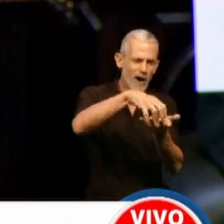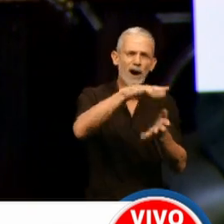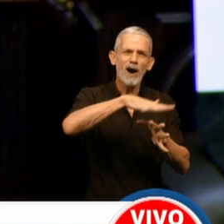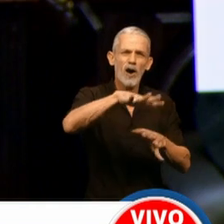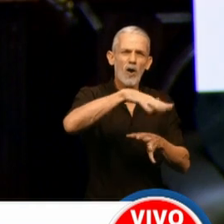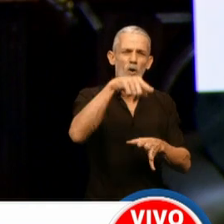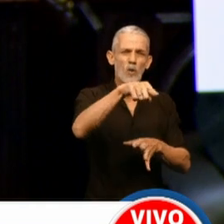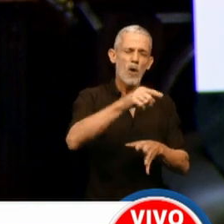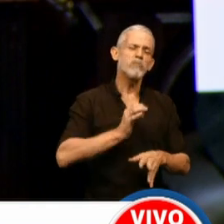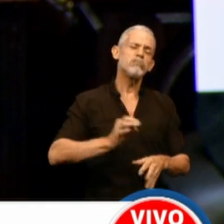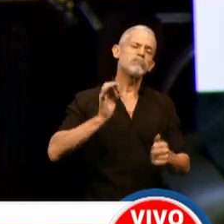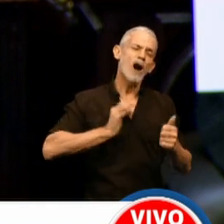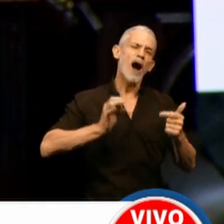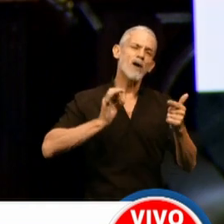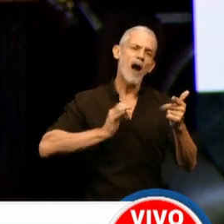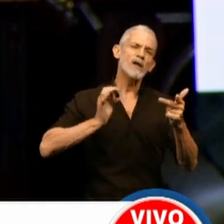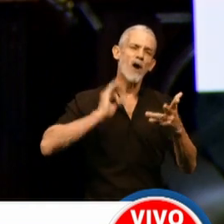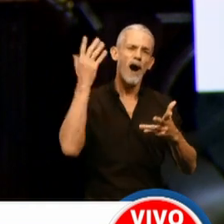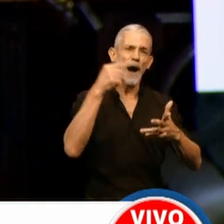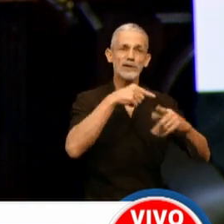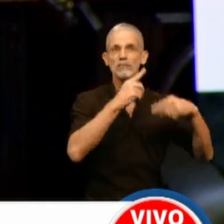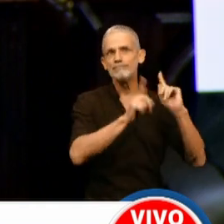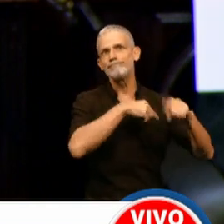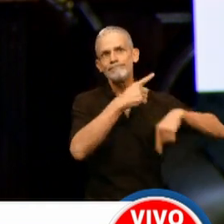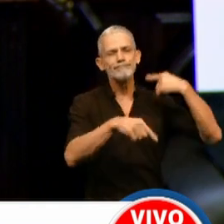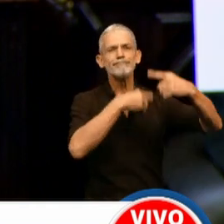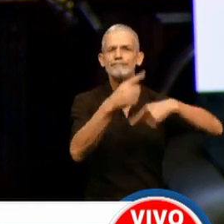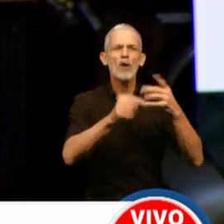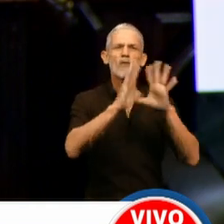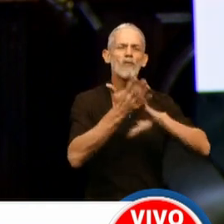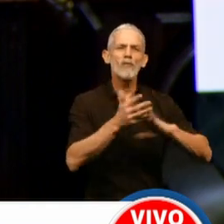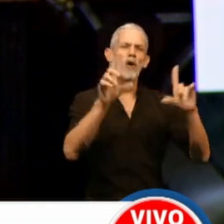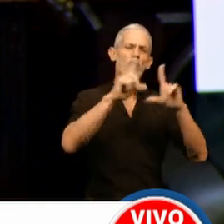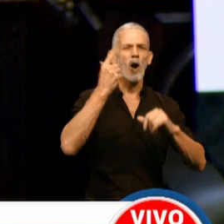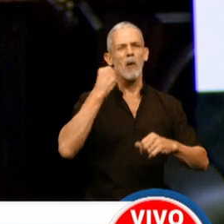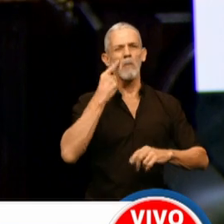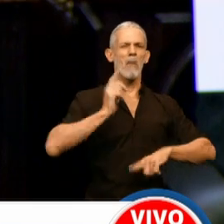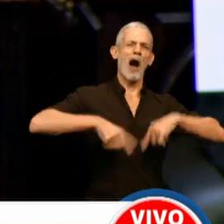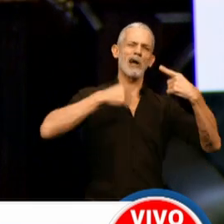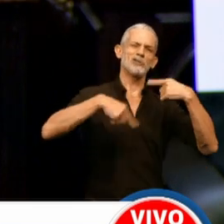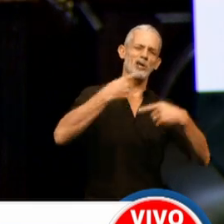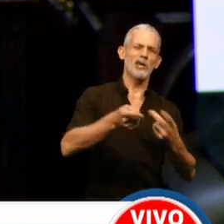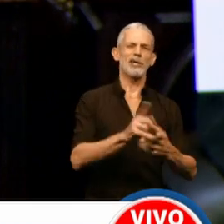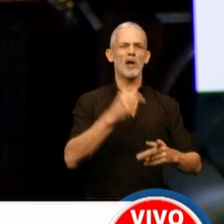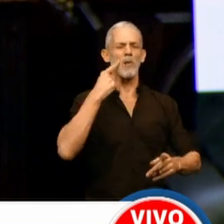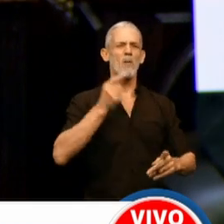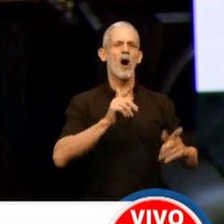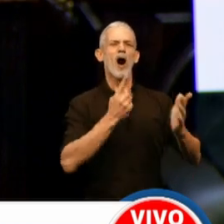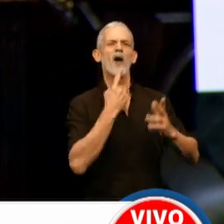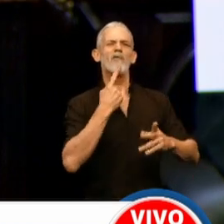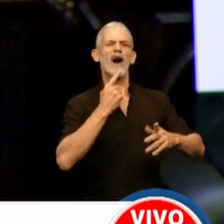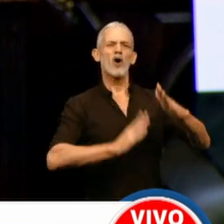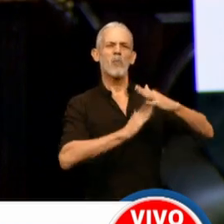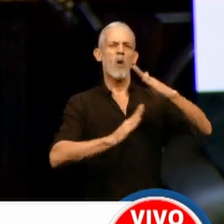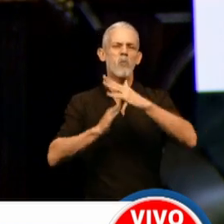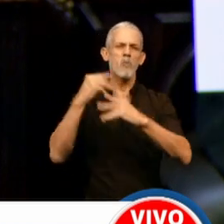donde hace años y años se reproducen las estructuras machistas patriarcales conducidas por varones